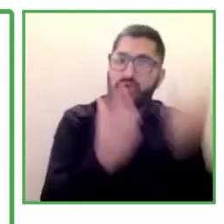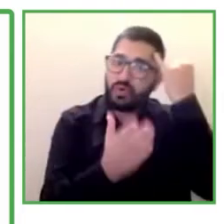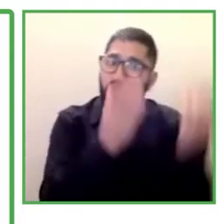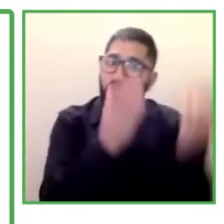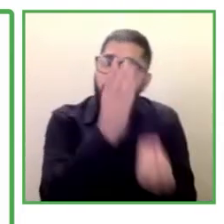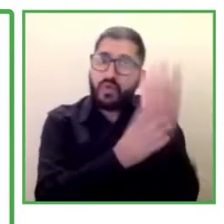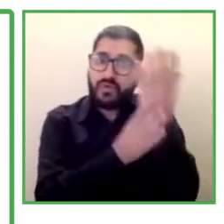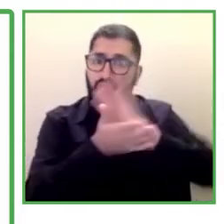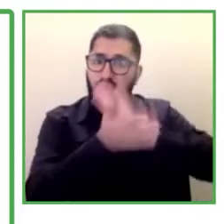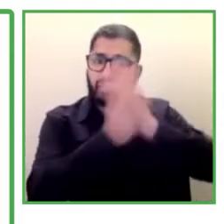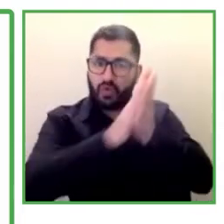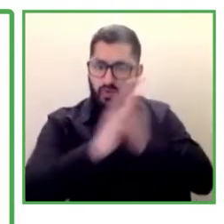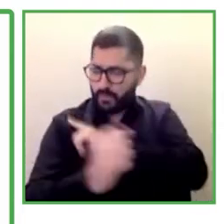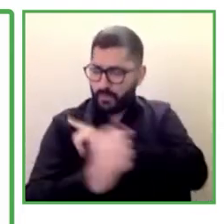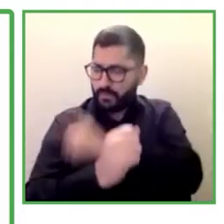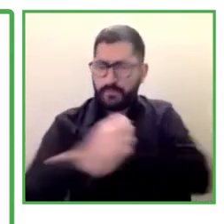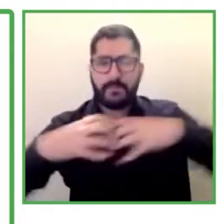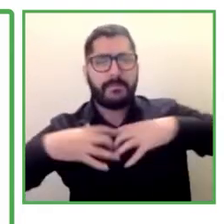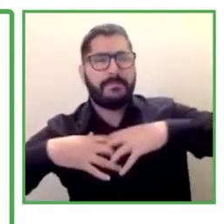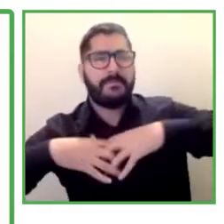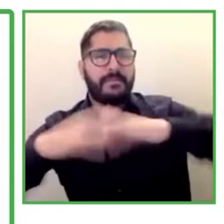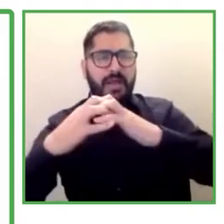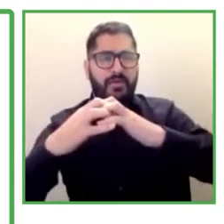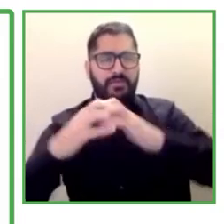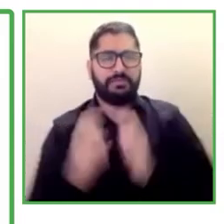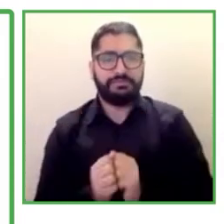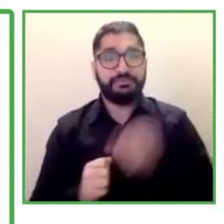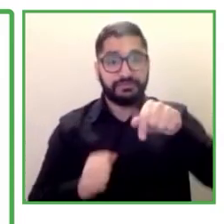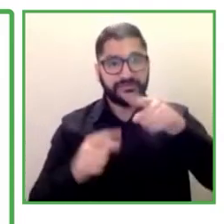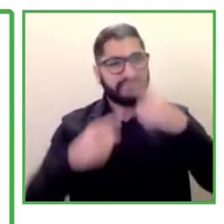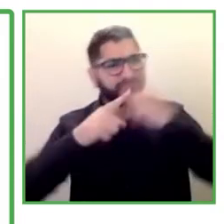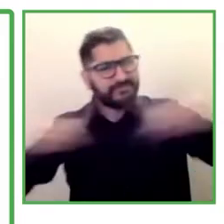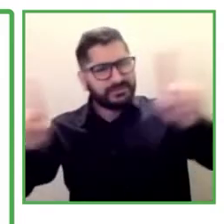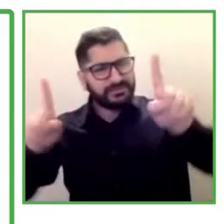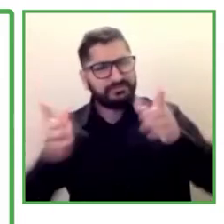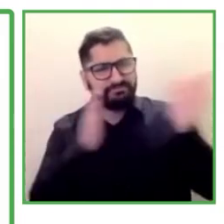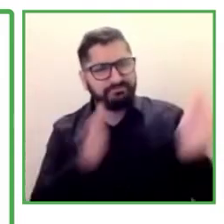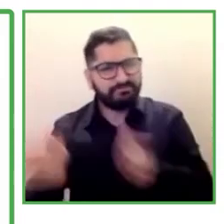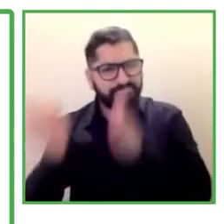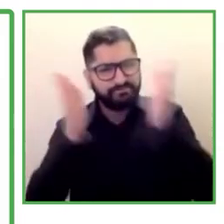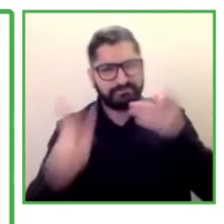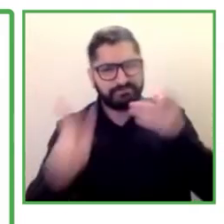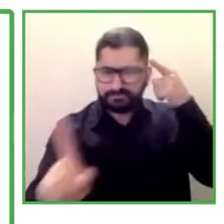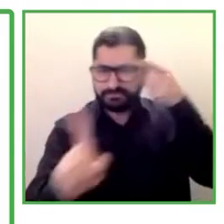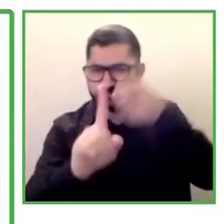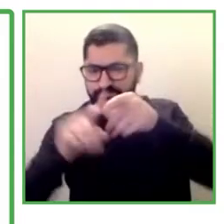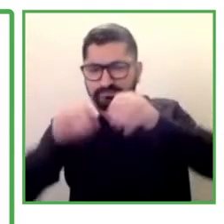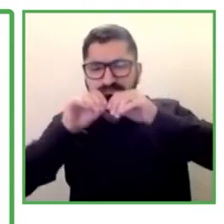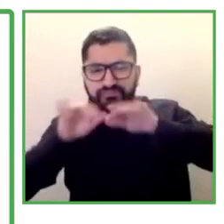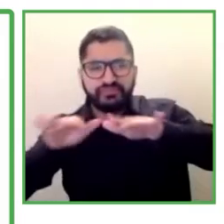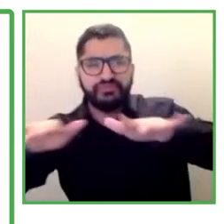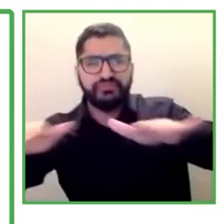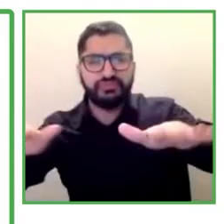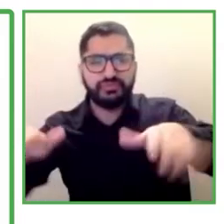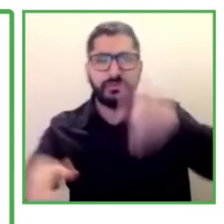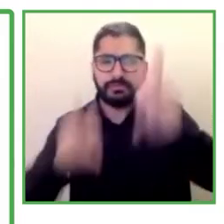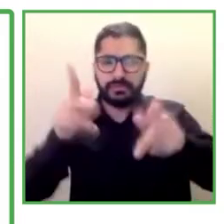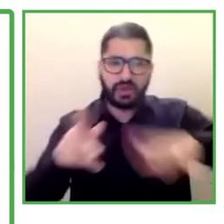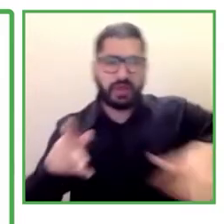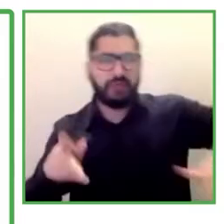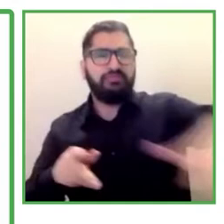sector público como del sector privado y la sociedad civil. Como grupo, quiero comentarles que tenemos definida una